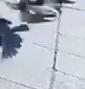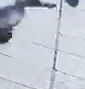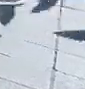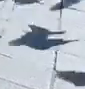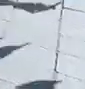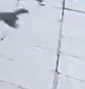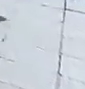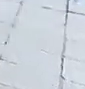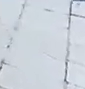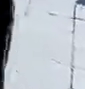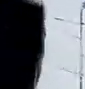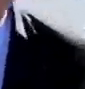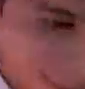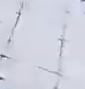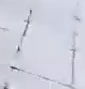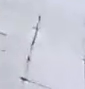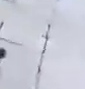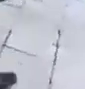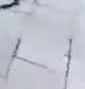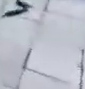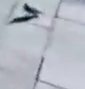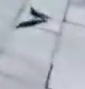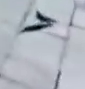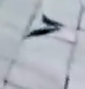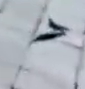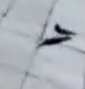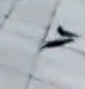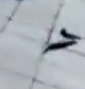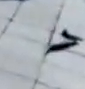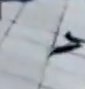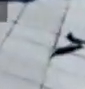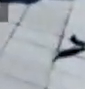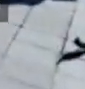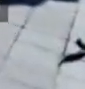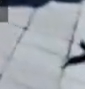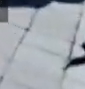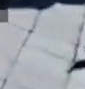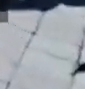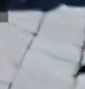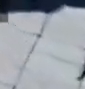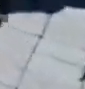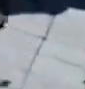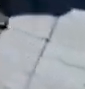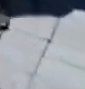eres nuestro reportero. Reporteros al Día. 76708500